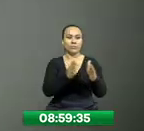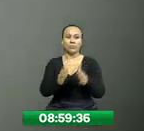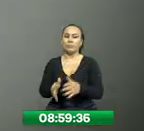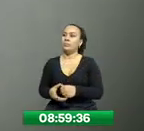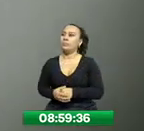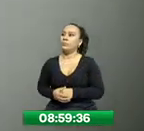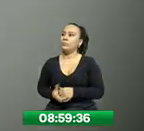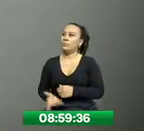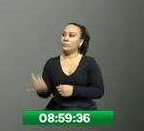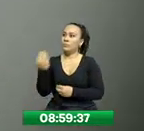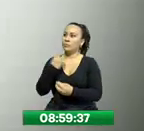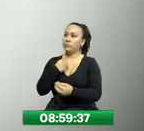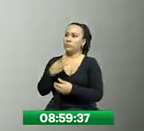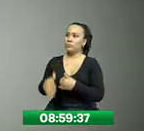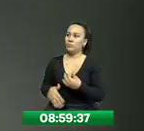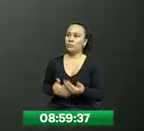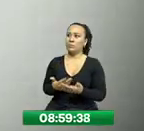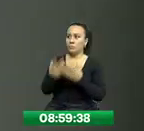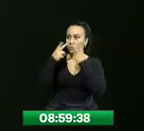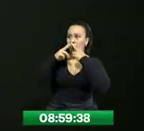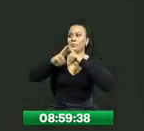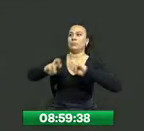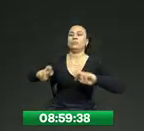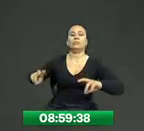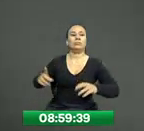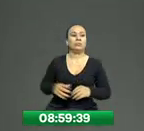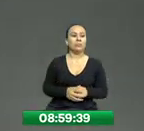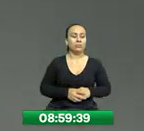escenas, cogió su celular e inició a grabar.